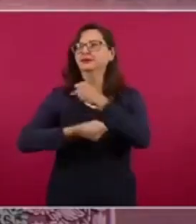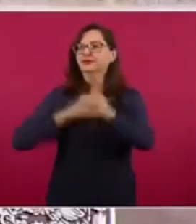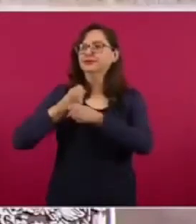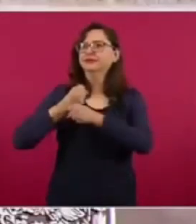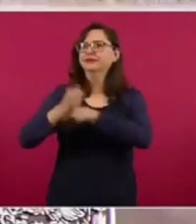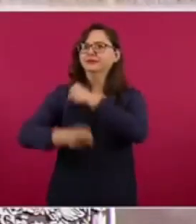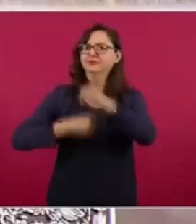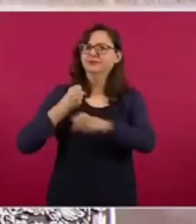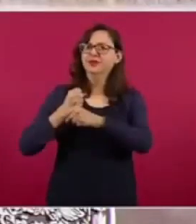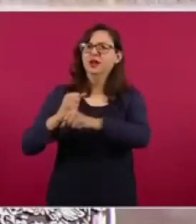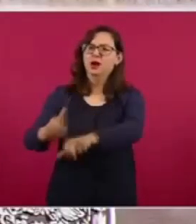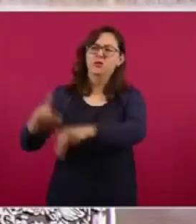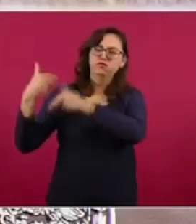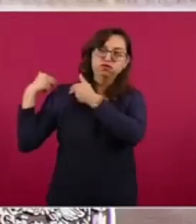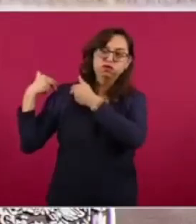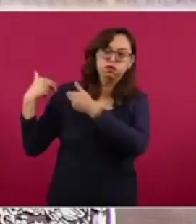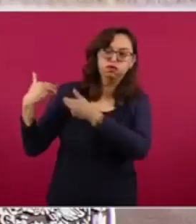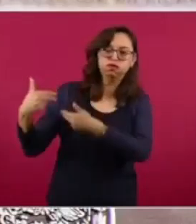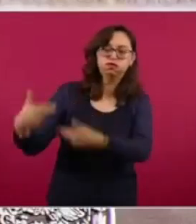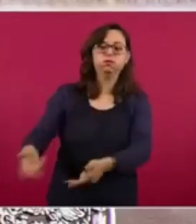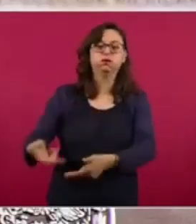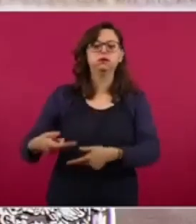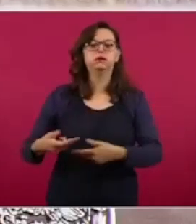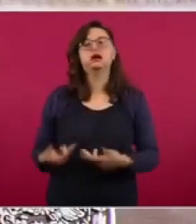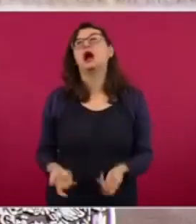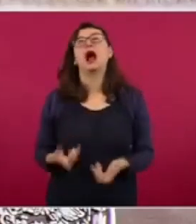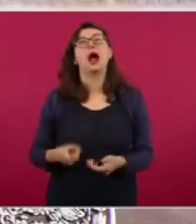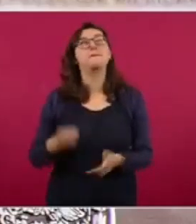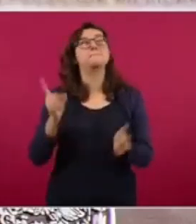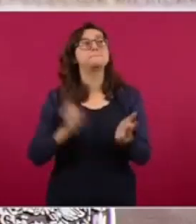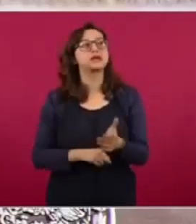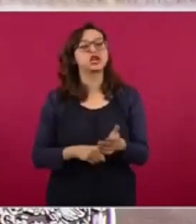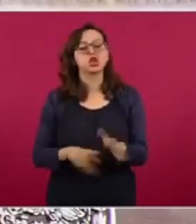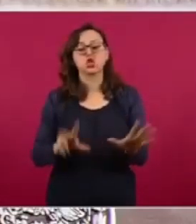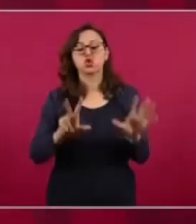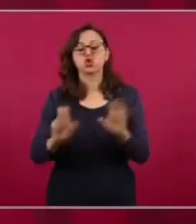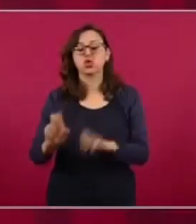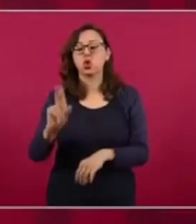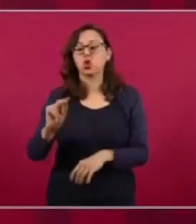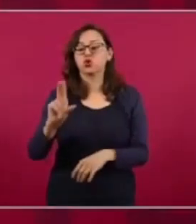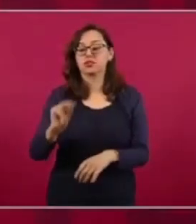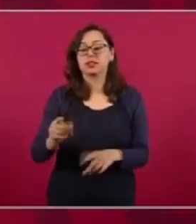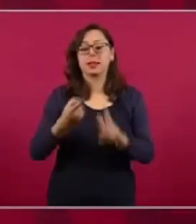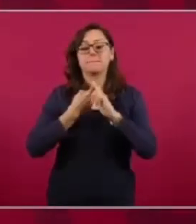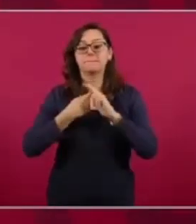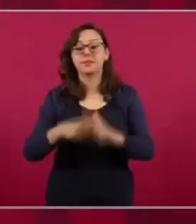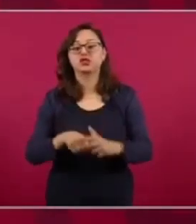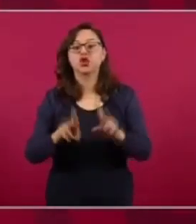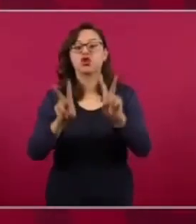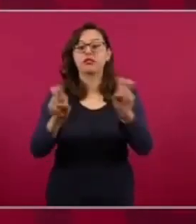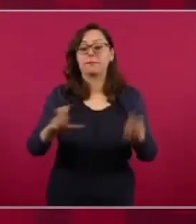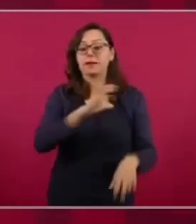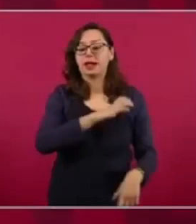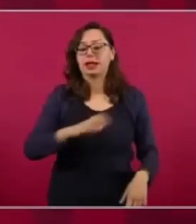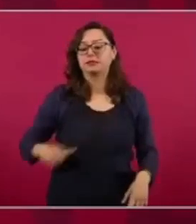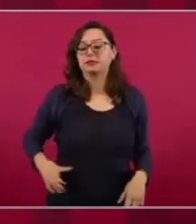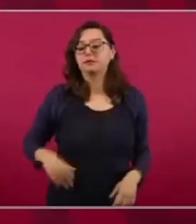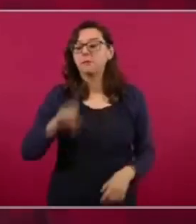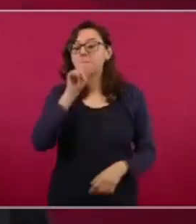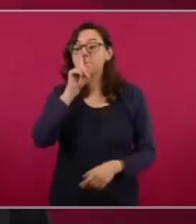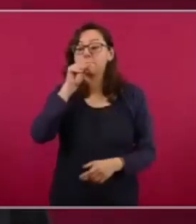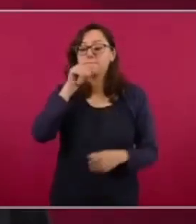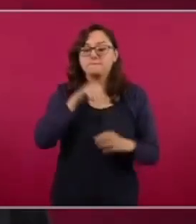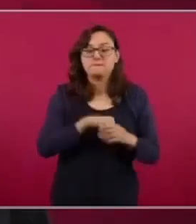Eso empezó, lo del tapado, en 1880. cuando